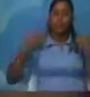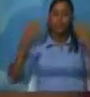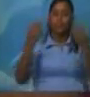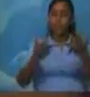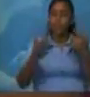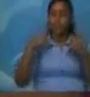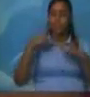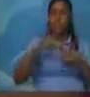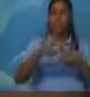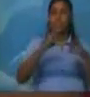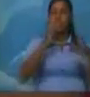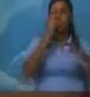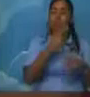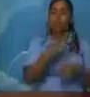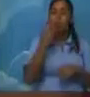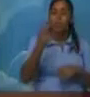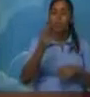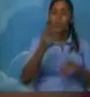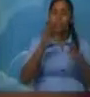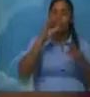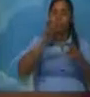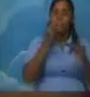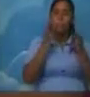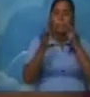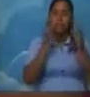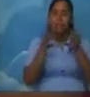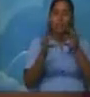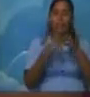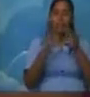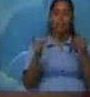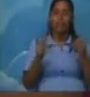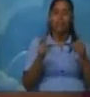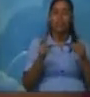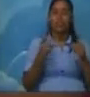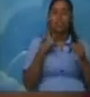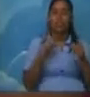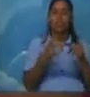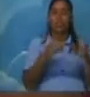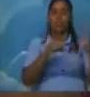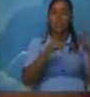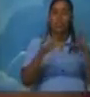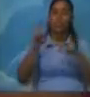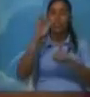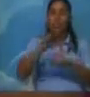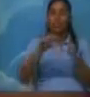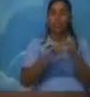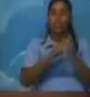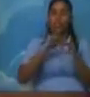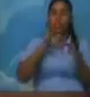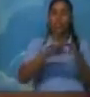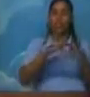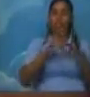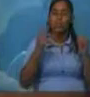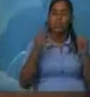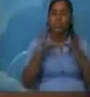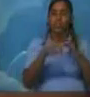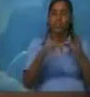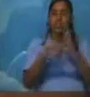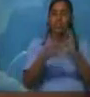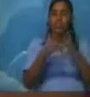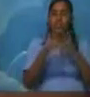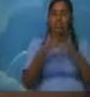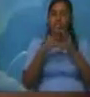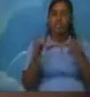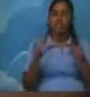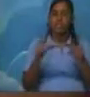prometida en la tierra que esta explicando el hermano puerte el hermano Henry en una tierra donde están los hebeos jesos